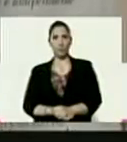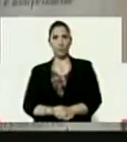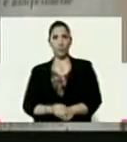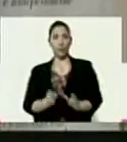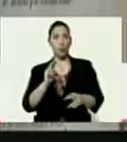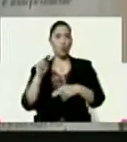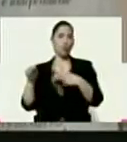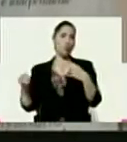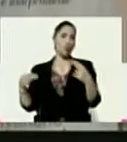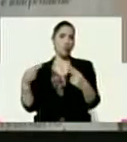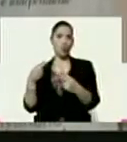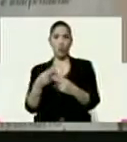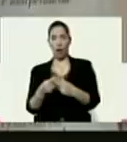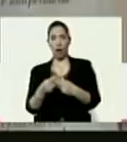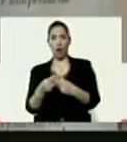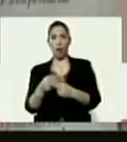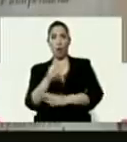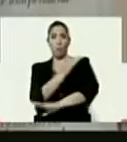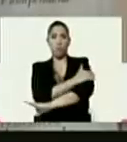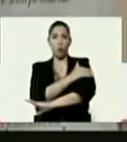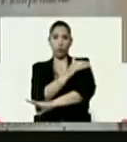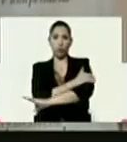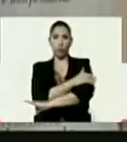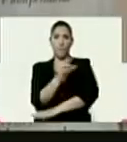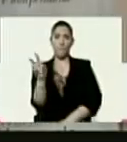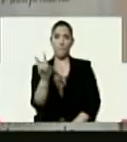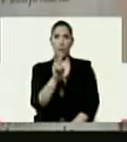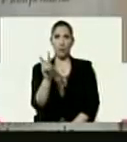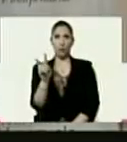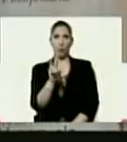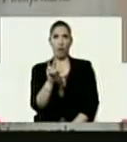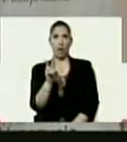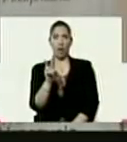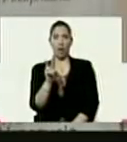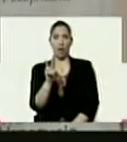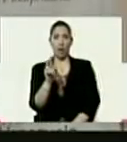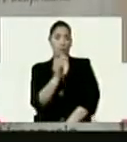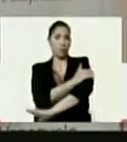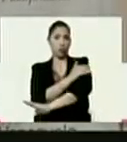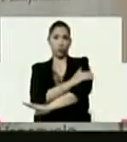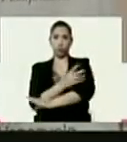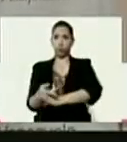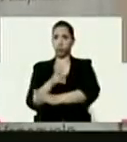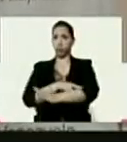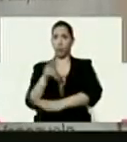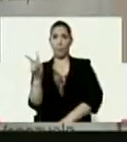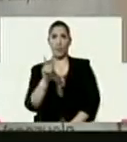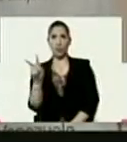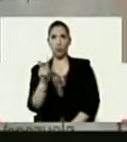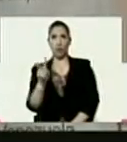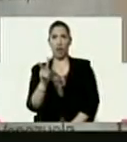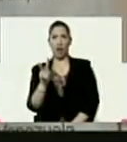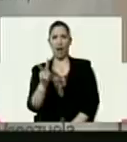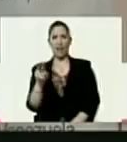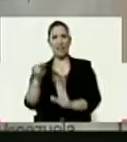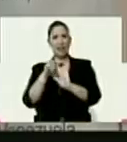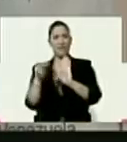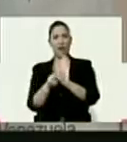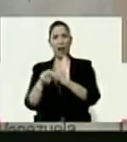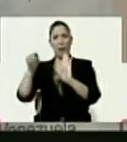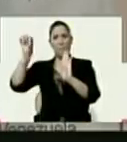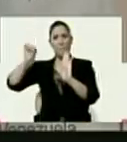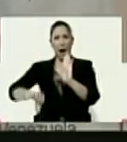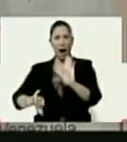Jamás había estado la oposición de Venezuela, sobre todo la extrema derecha de Venezuela, en un nivel tan bajo de apreciación